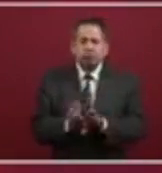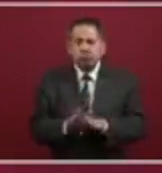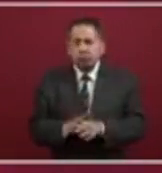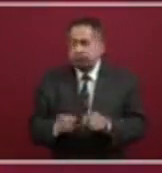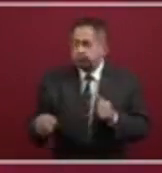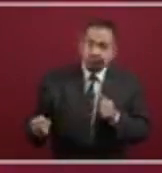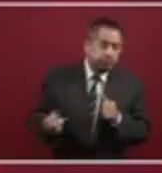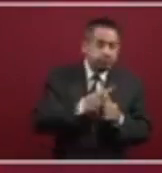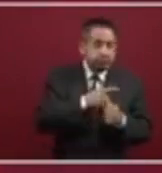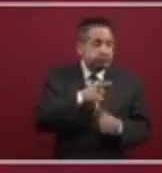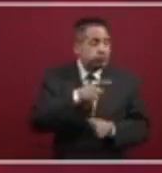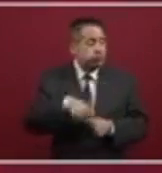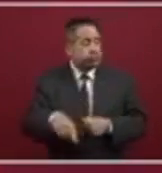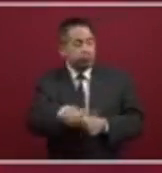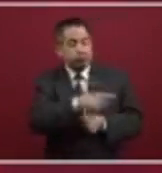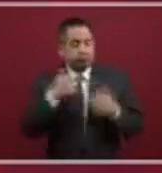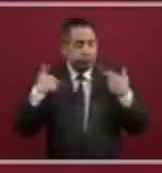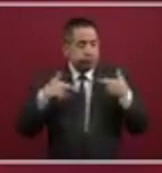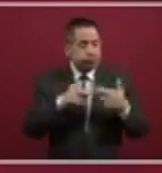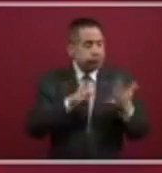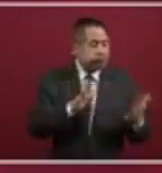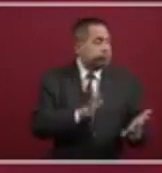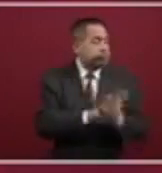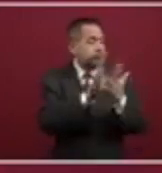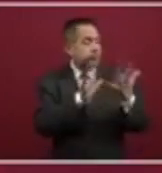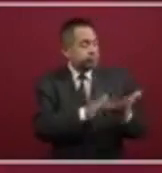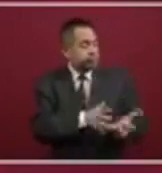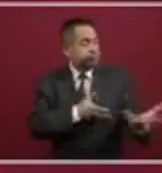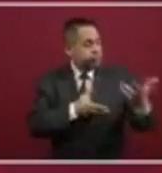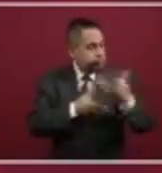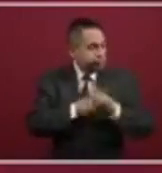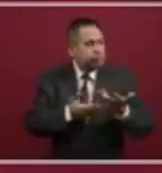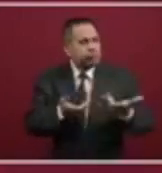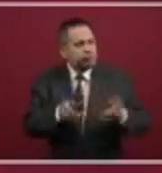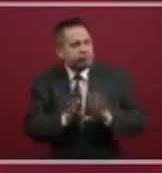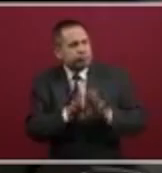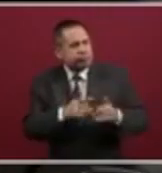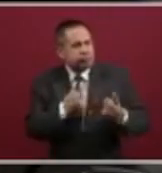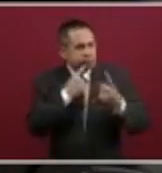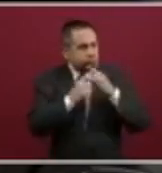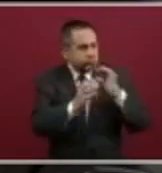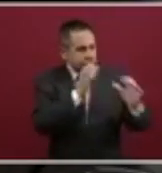la participación de los maestros.